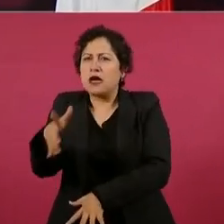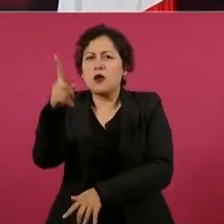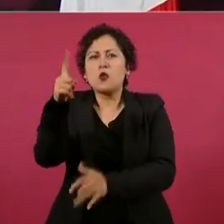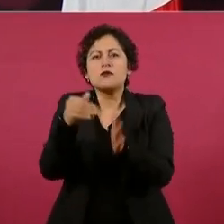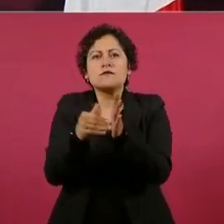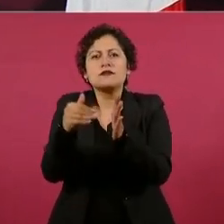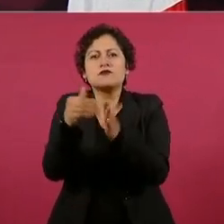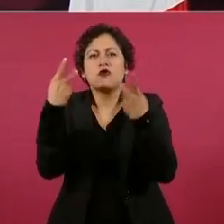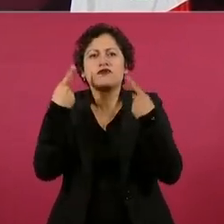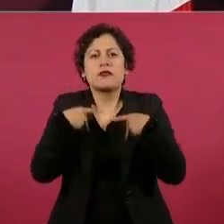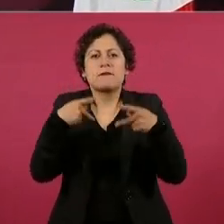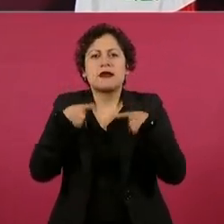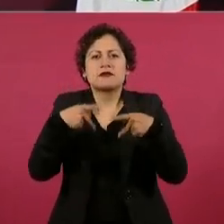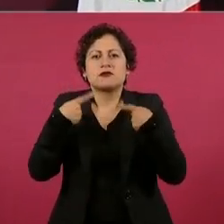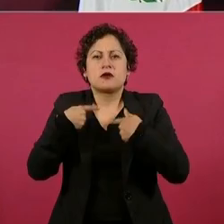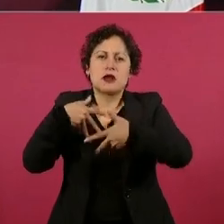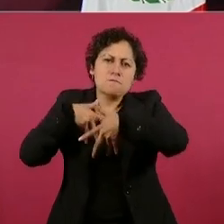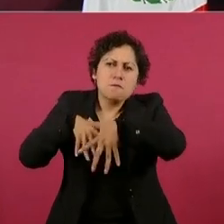Ya